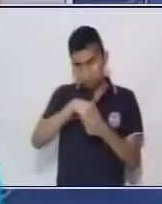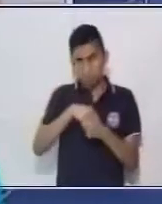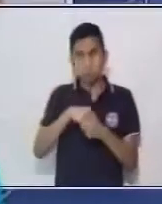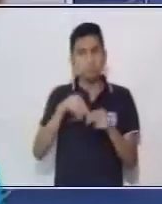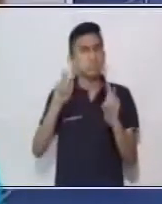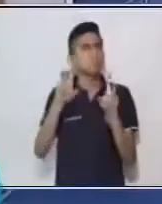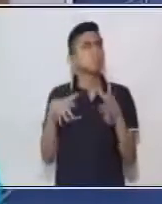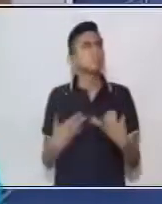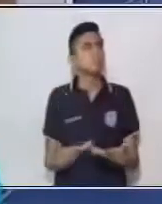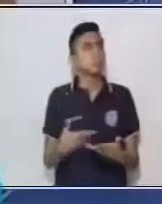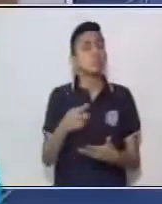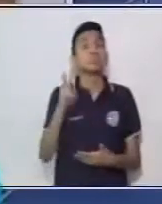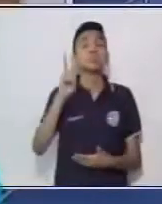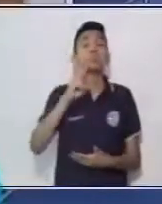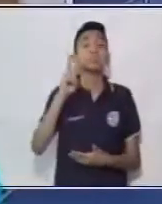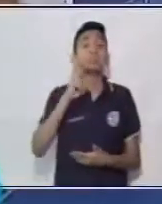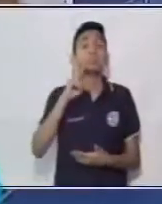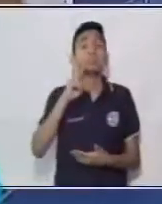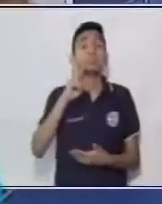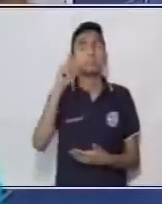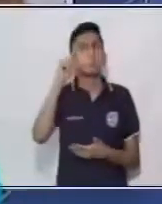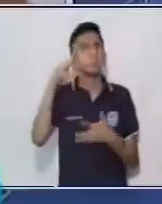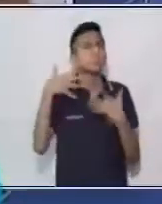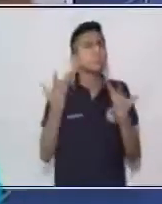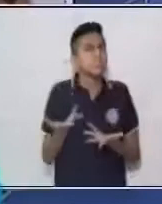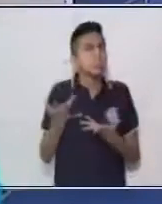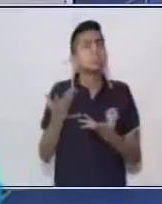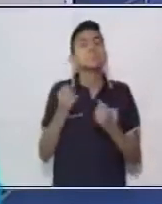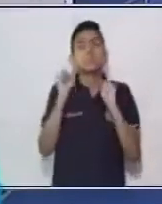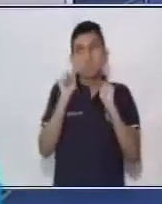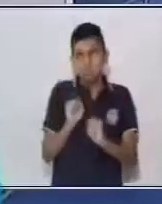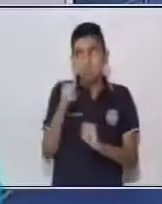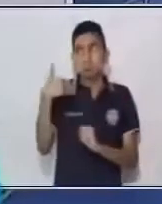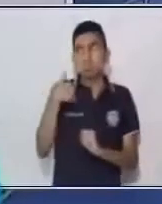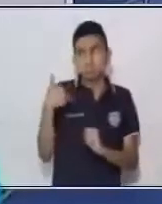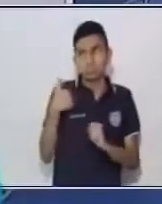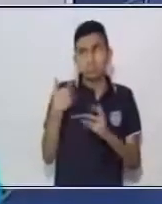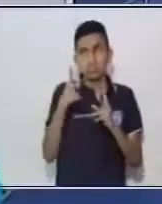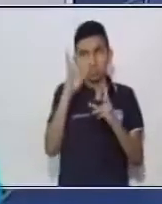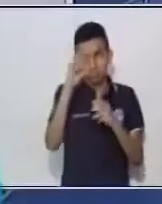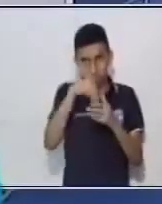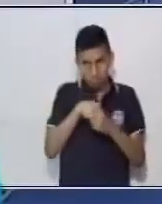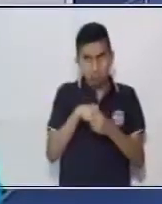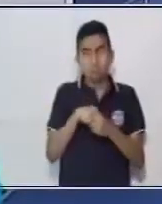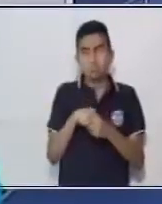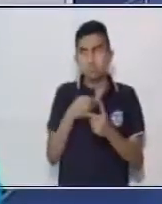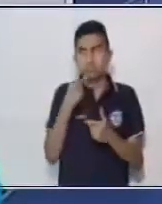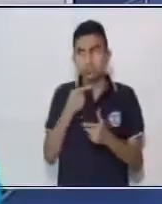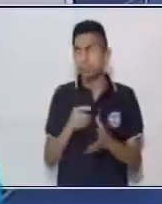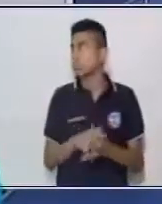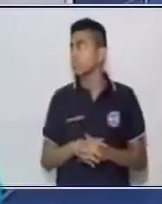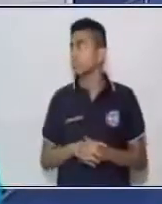el verbo, para que case con lo que estamos diciendo.